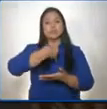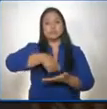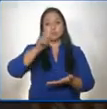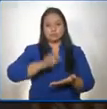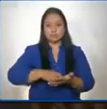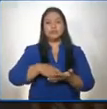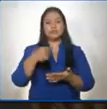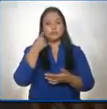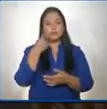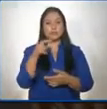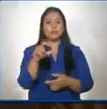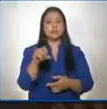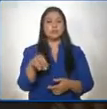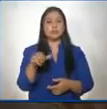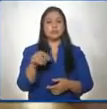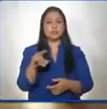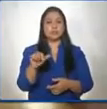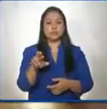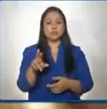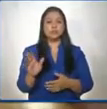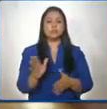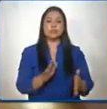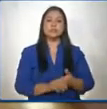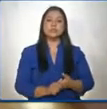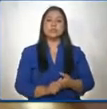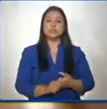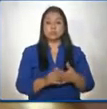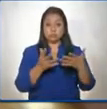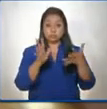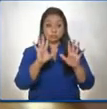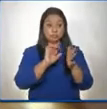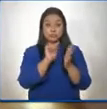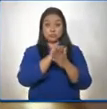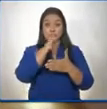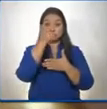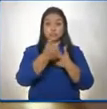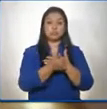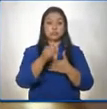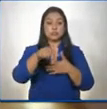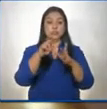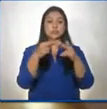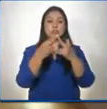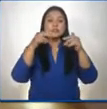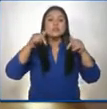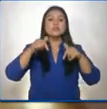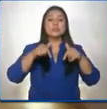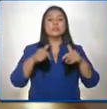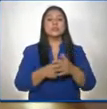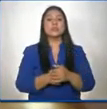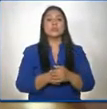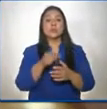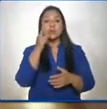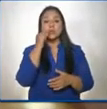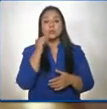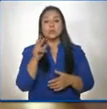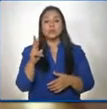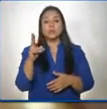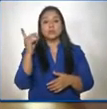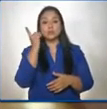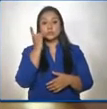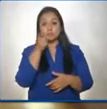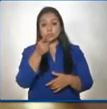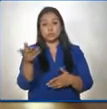ordinaria del CONAUR. Esa sería la agenda para la reunión del día de hoy, señor director. Muchas gracias,